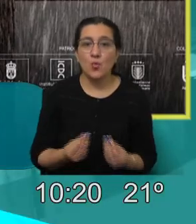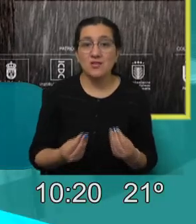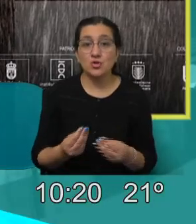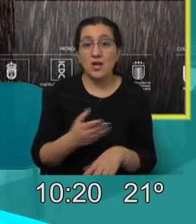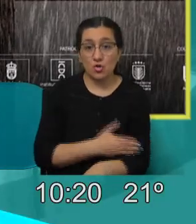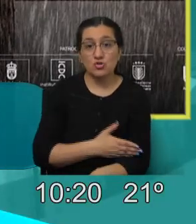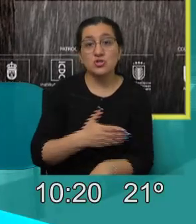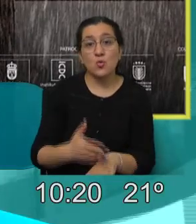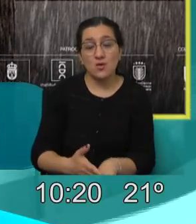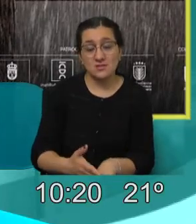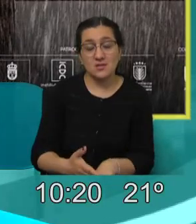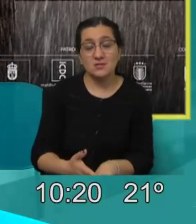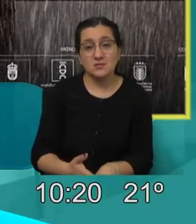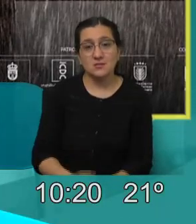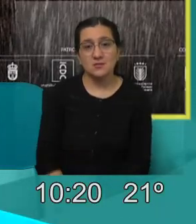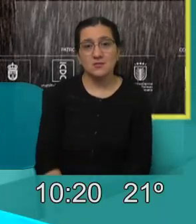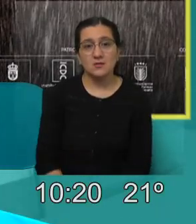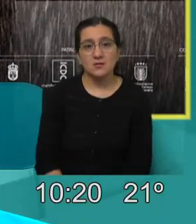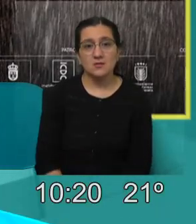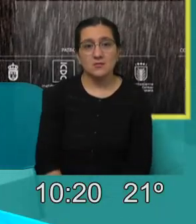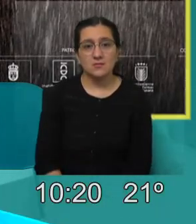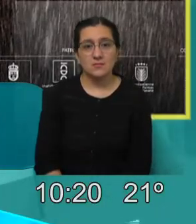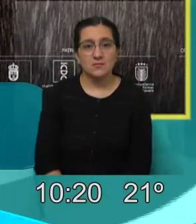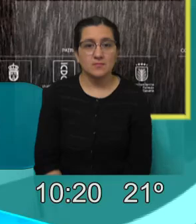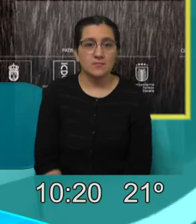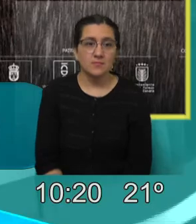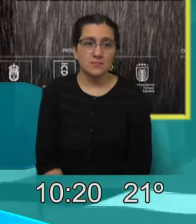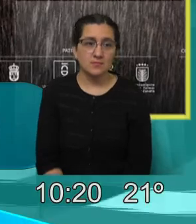consecuencias de la deshumanización humana, cuáles son nuestros límites.